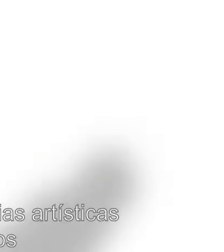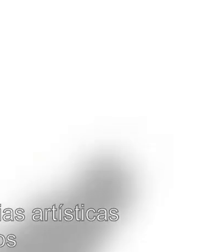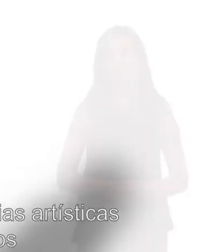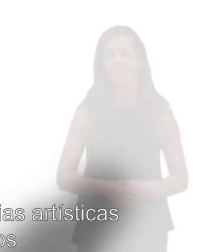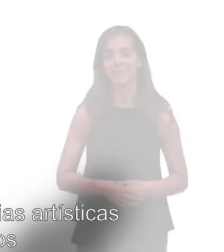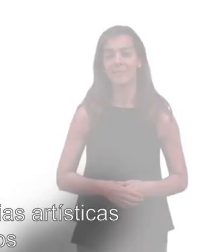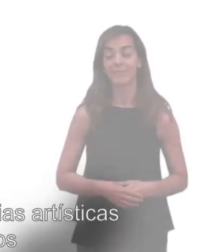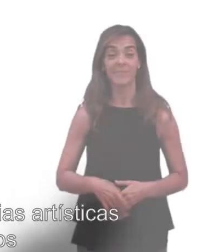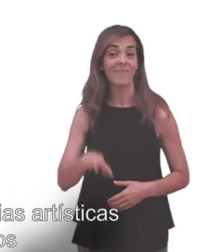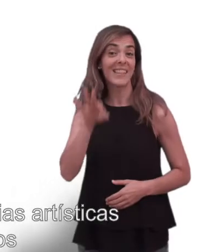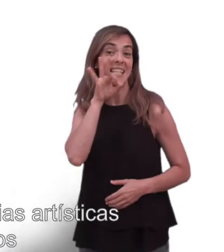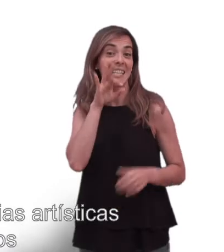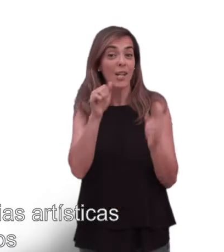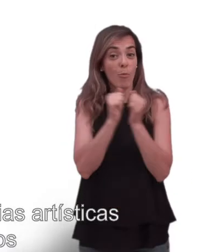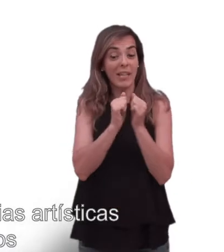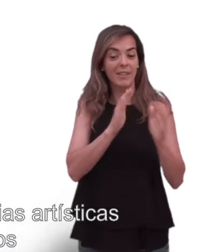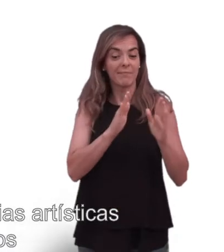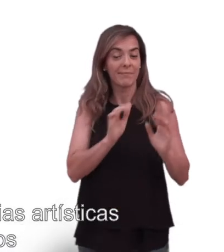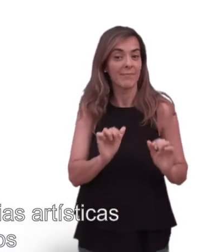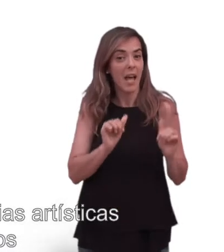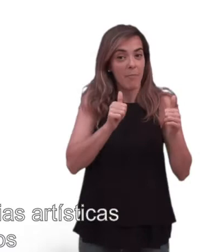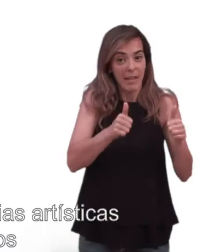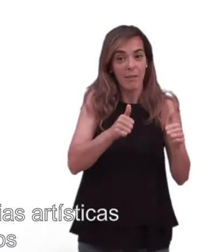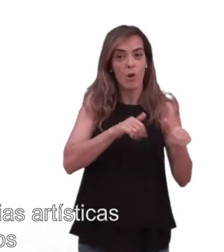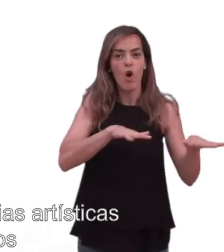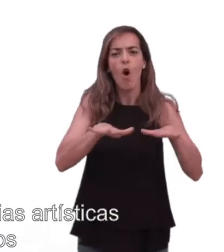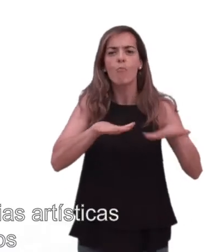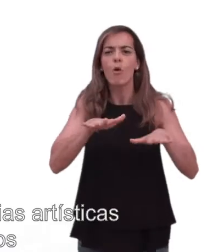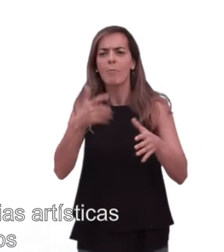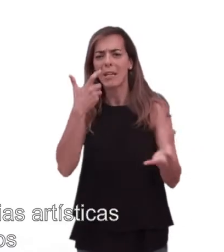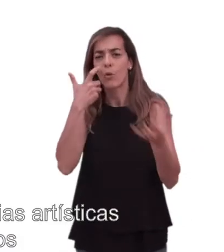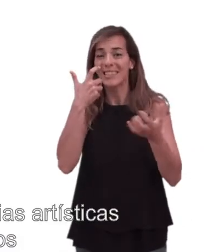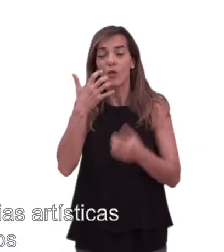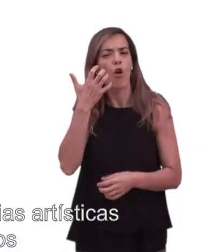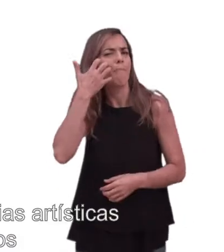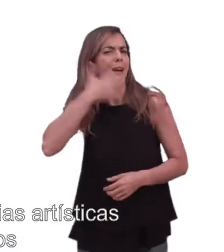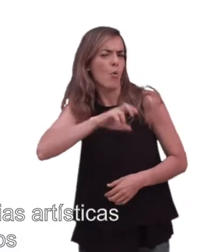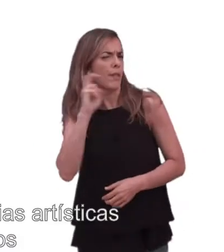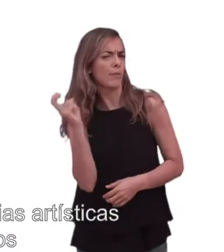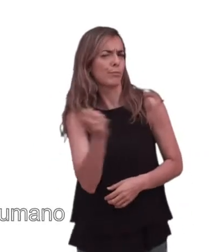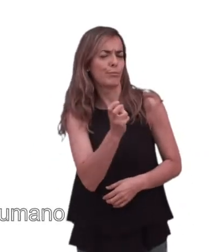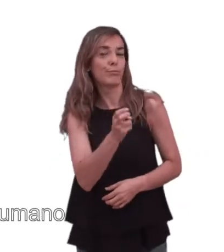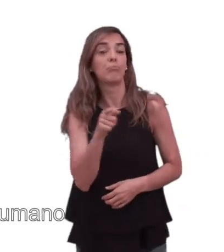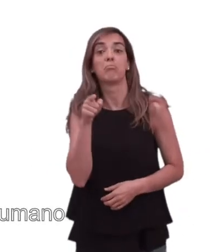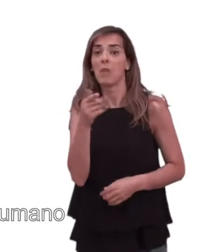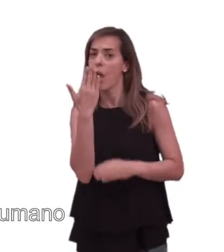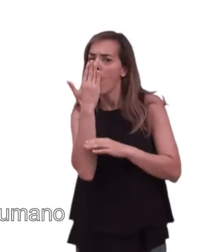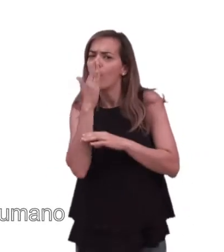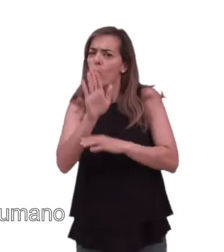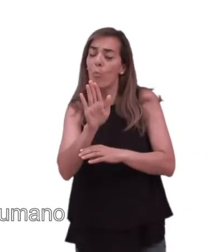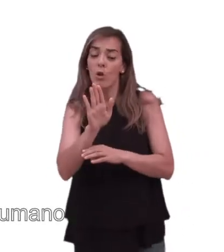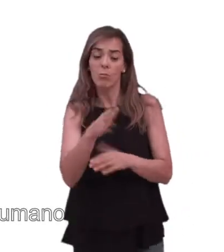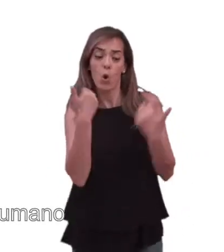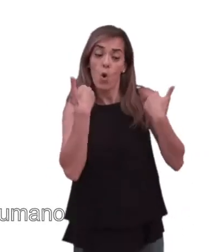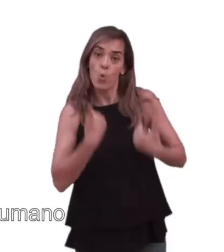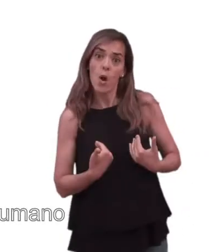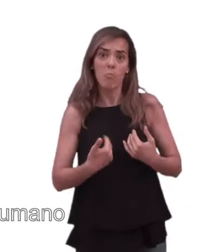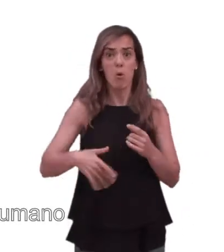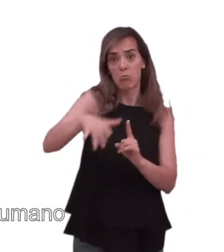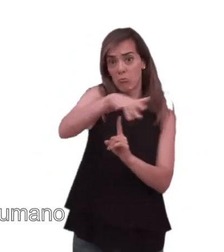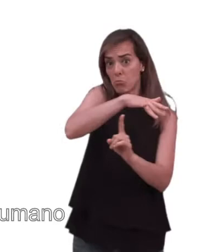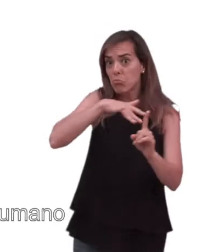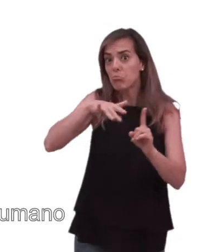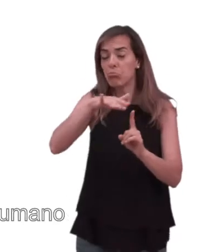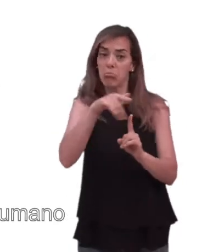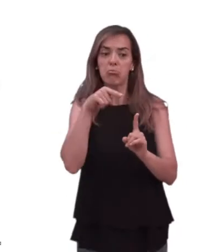A principios del siglo XX, las vanguardias artísticas proponen modos alternativos de representar tanto el cuerpo humano